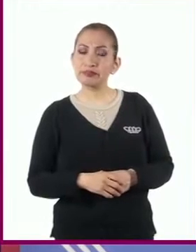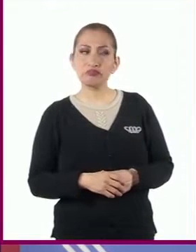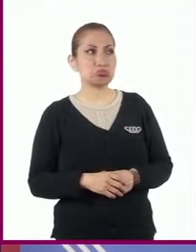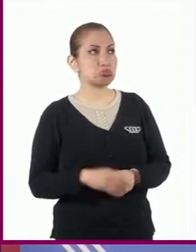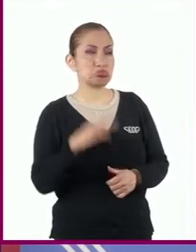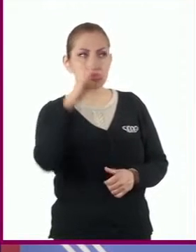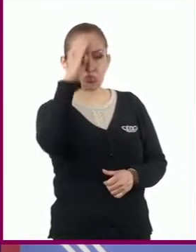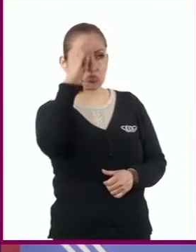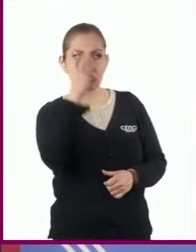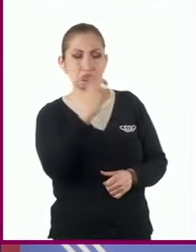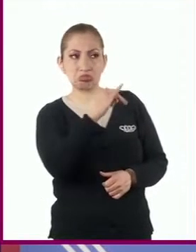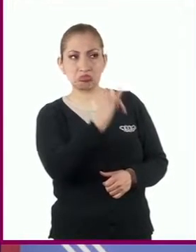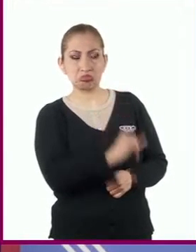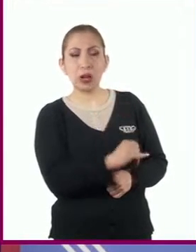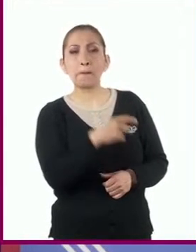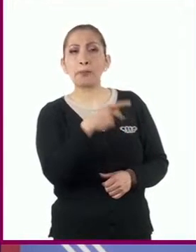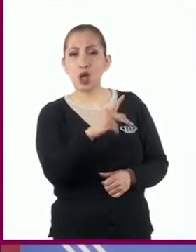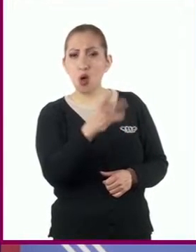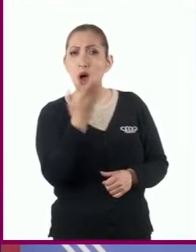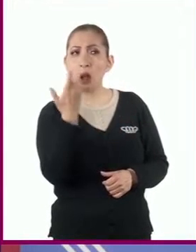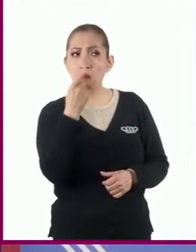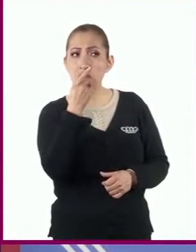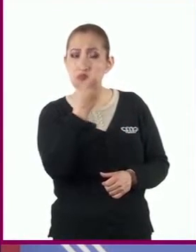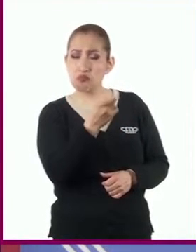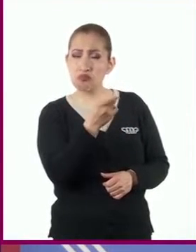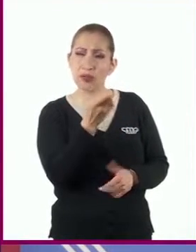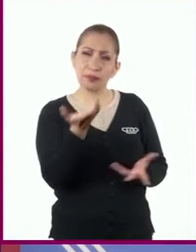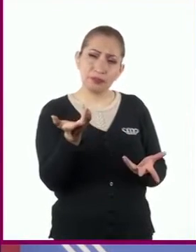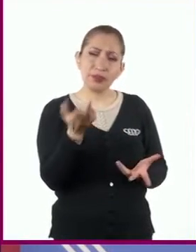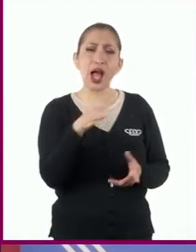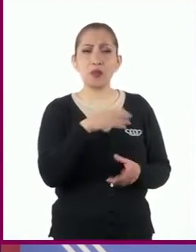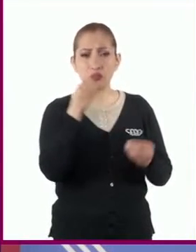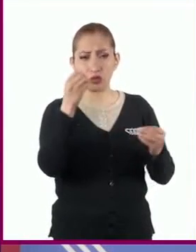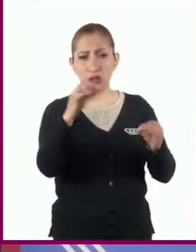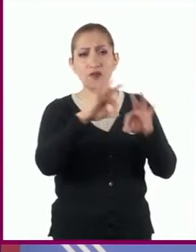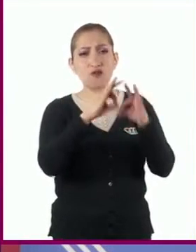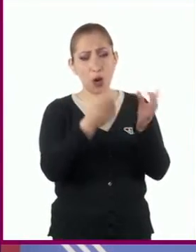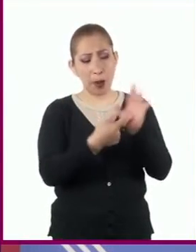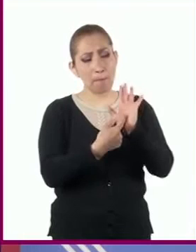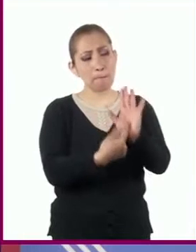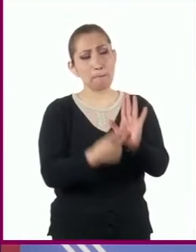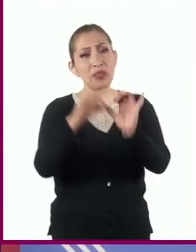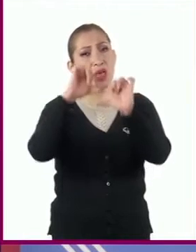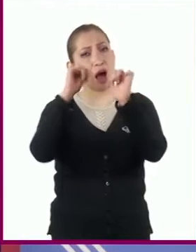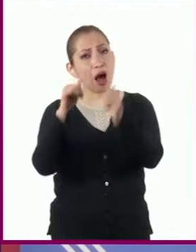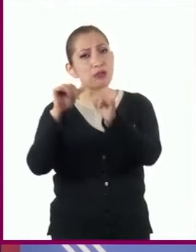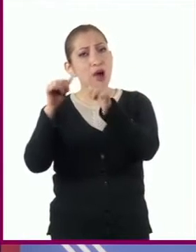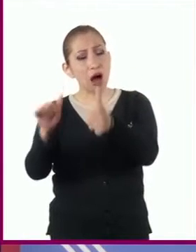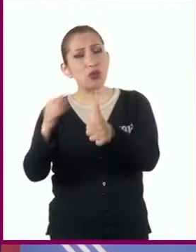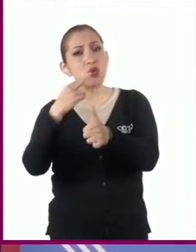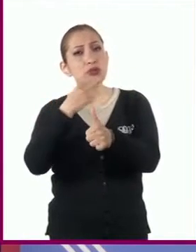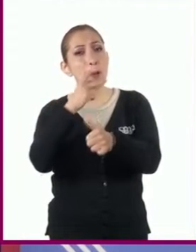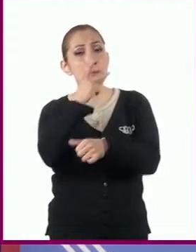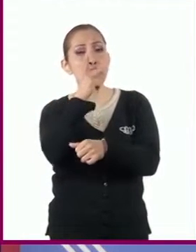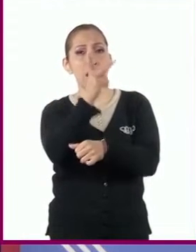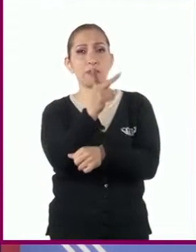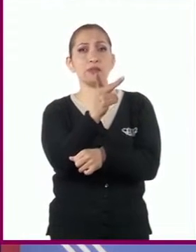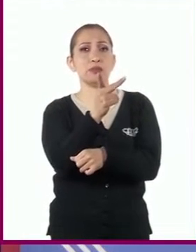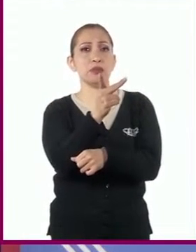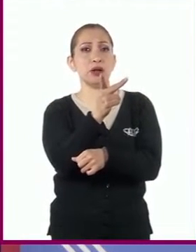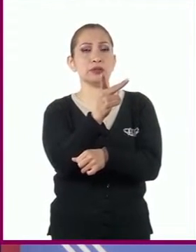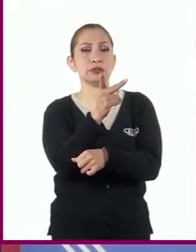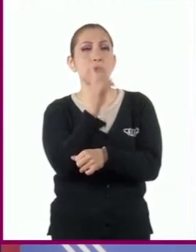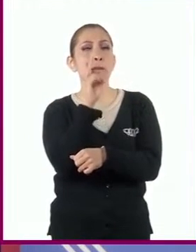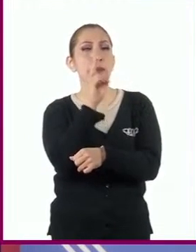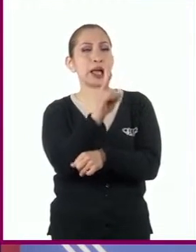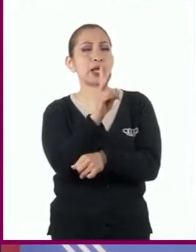No lo había pensado, pero ahora que lo dice, hay muchas manifestaciones artísticas que usan palabras.